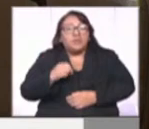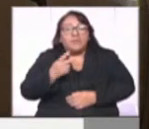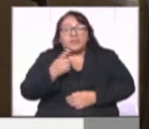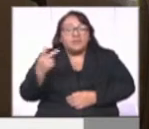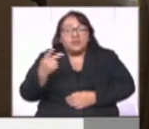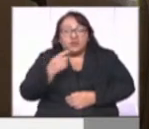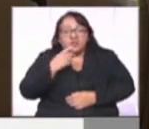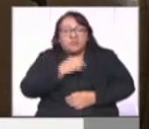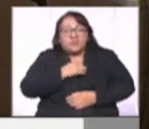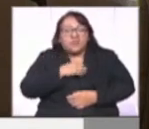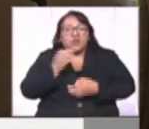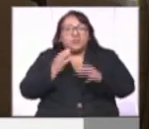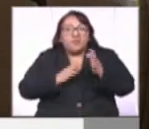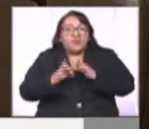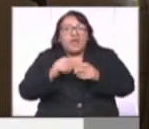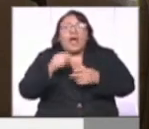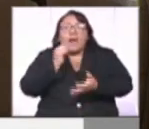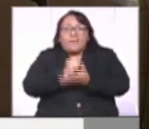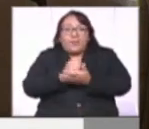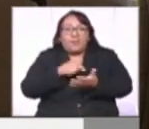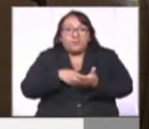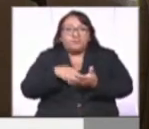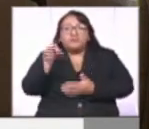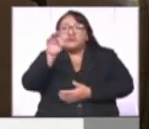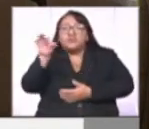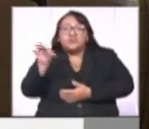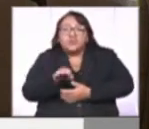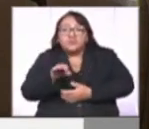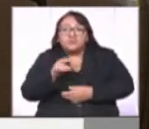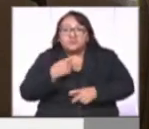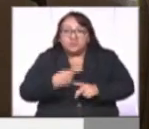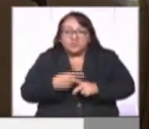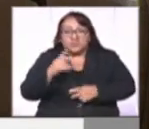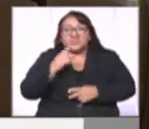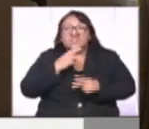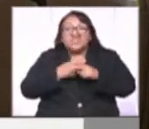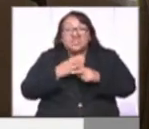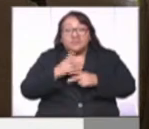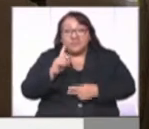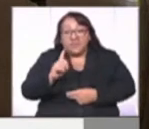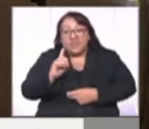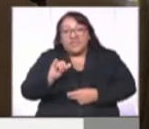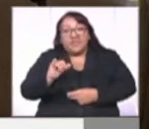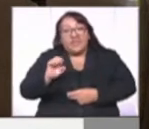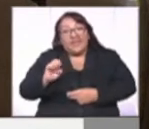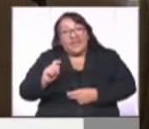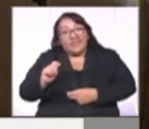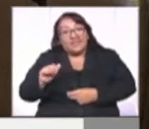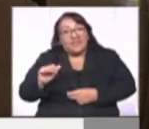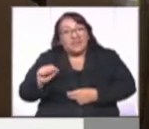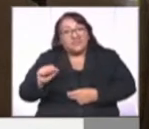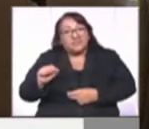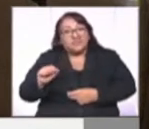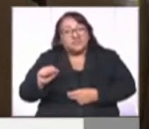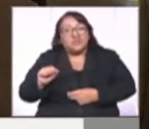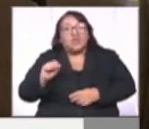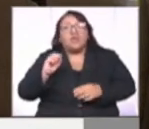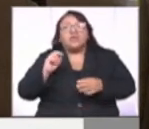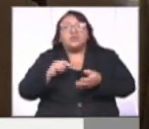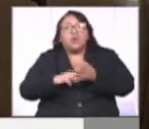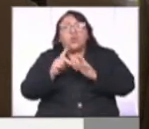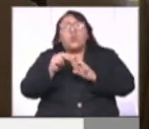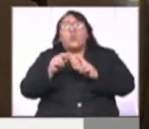321-2022 Economía y Finanzas aprobó los montos por concepto de dietas para los vocales del Tribunal de la